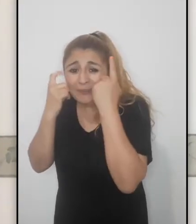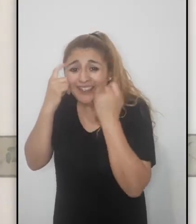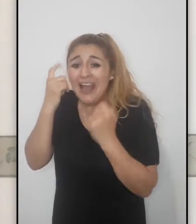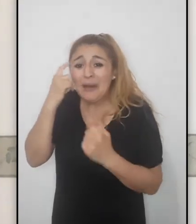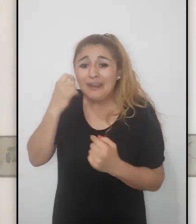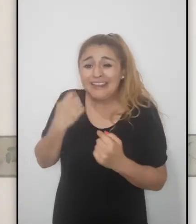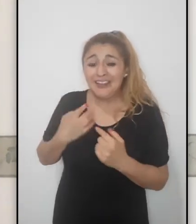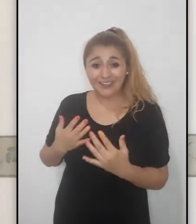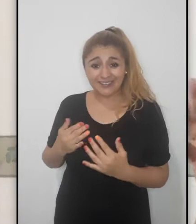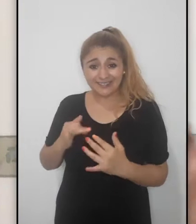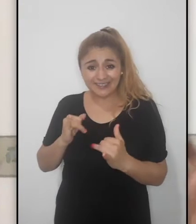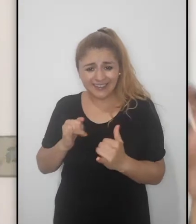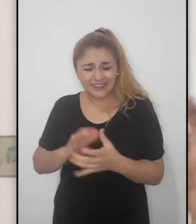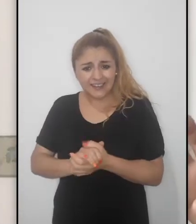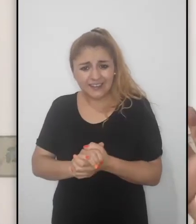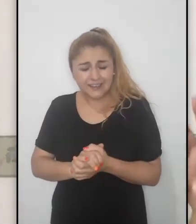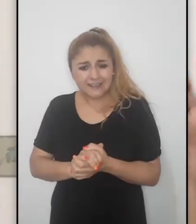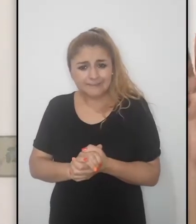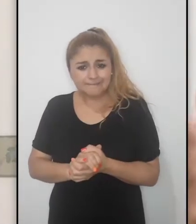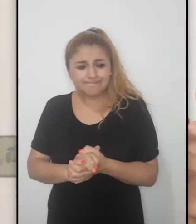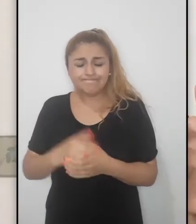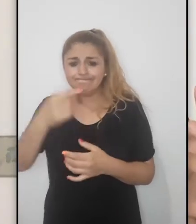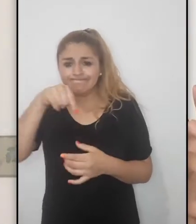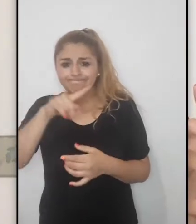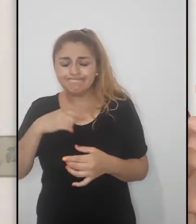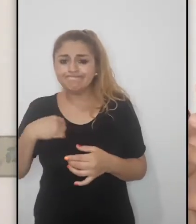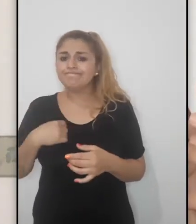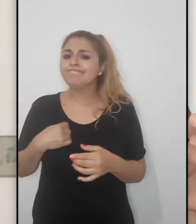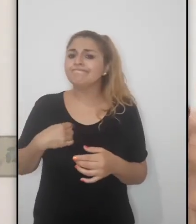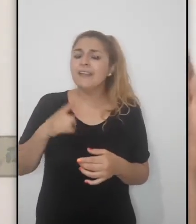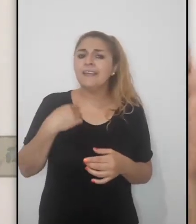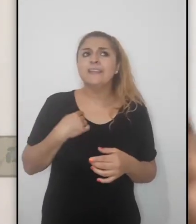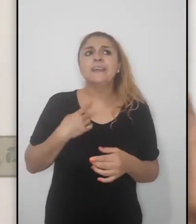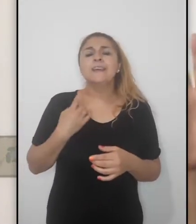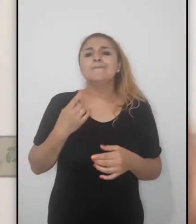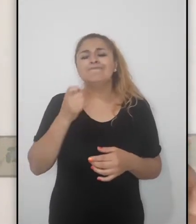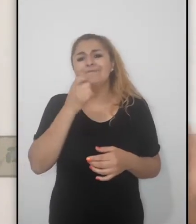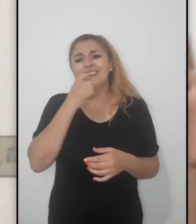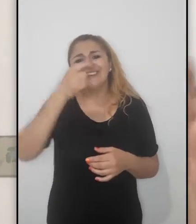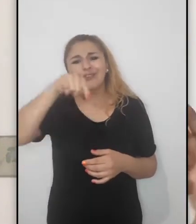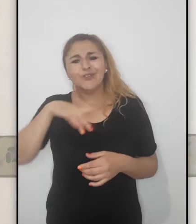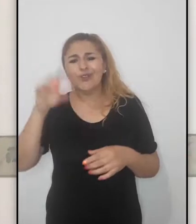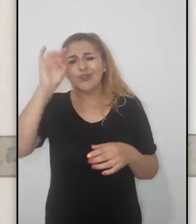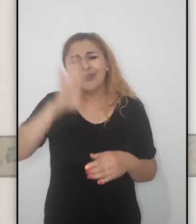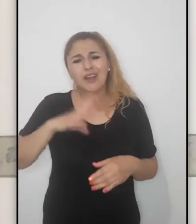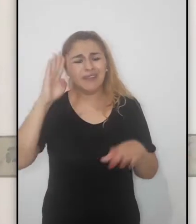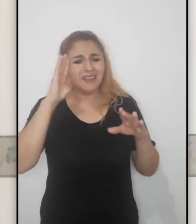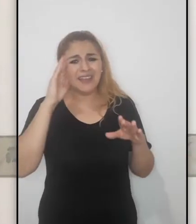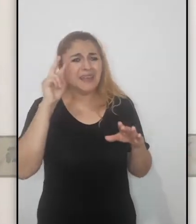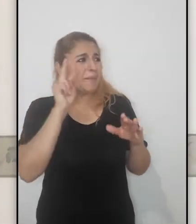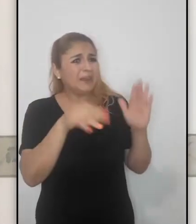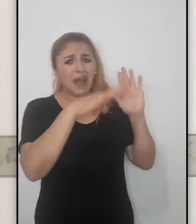muy finita pero no puede ser nuestro centro una lista de carga de cosas de